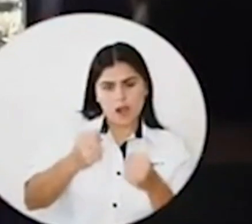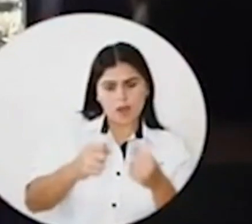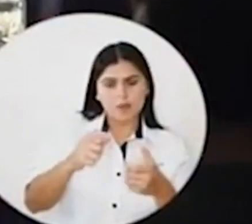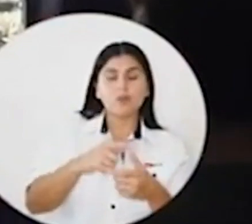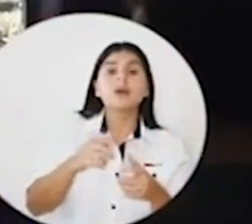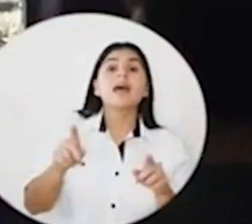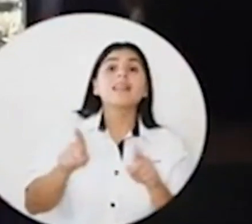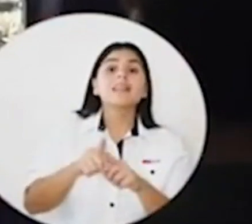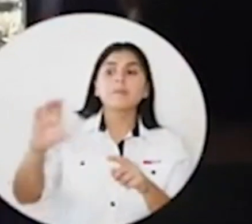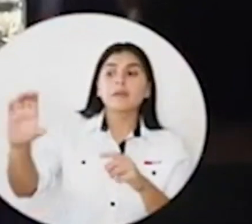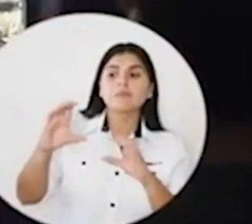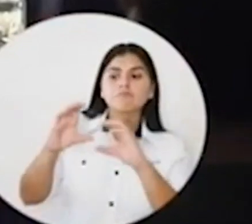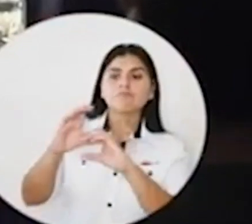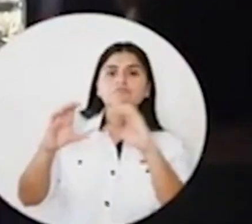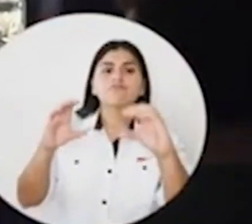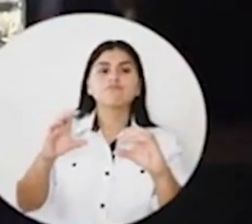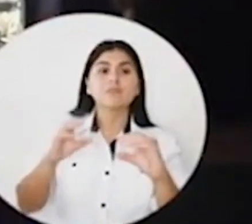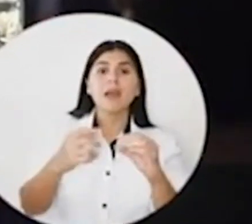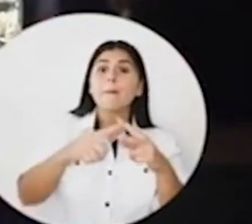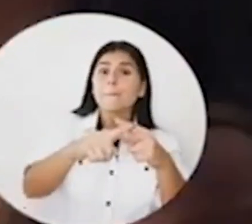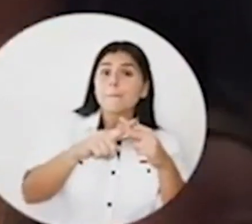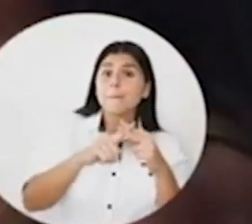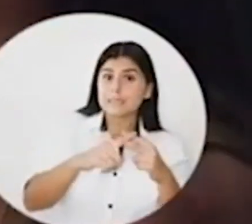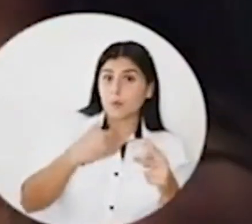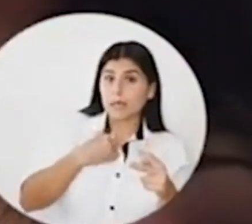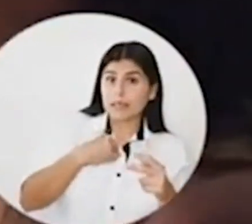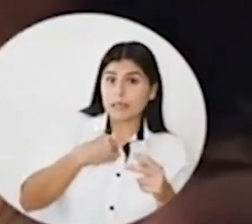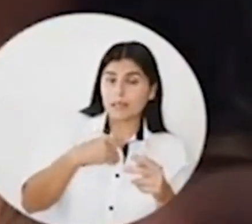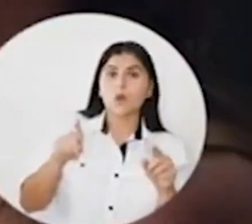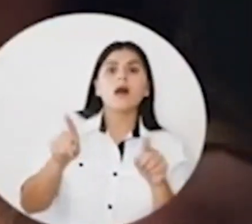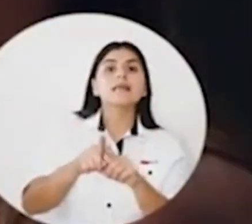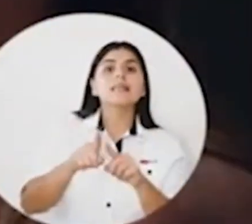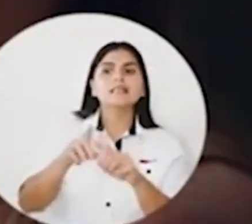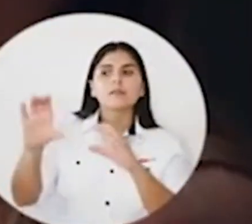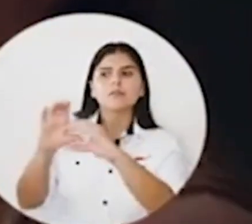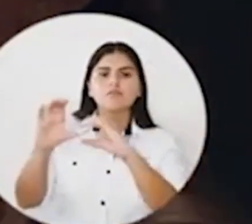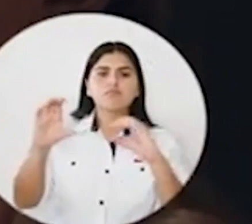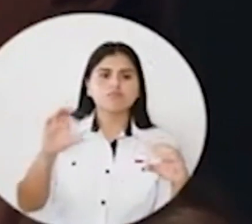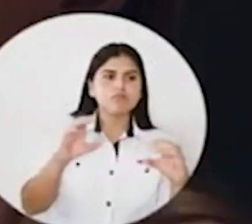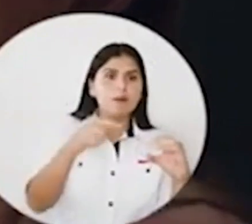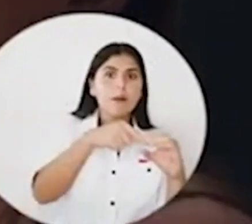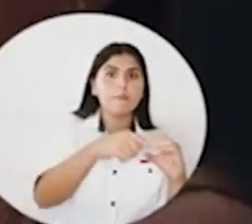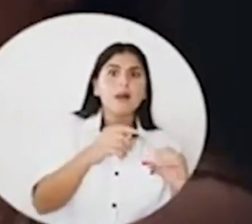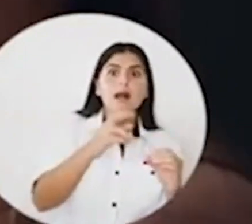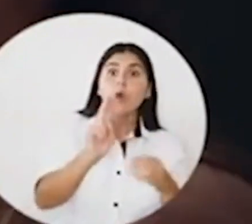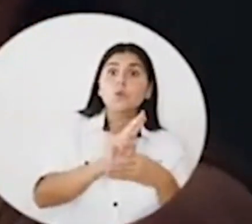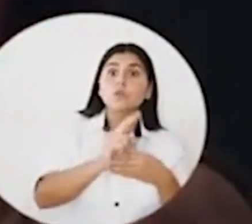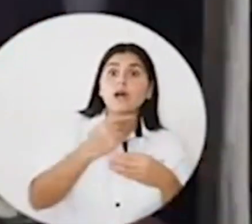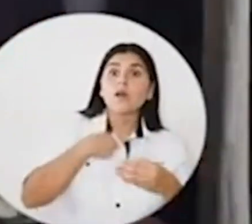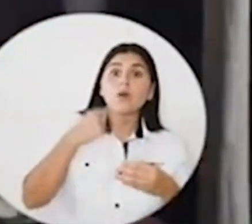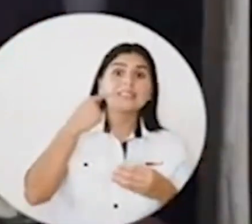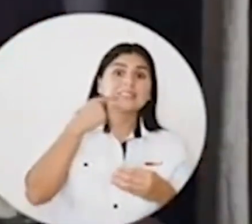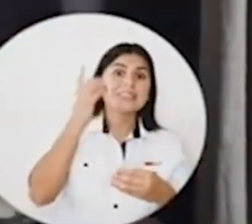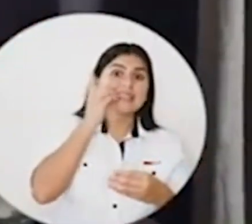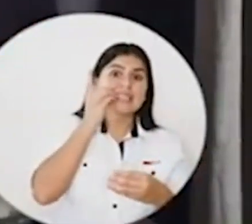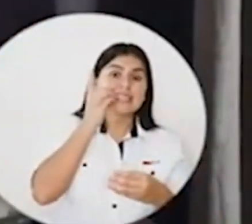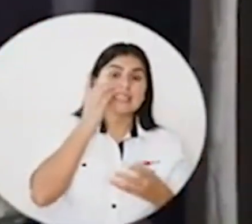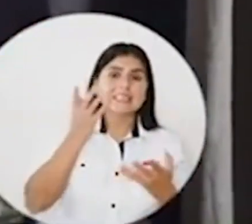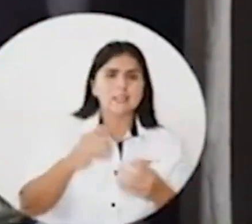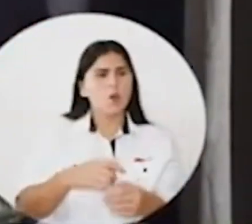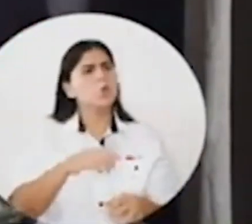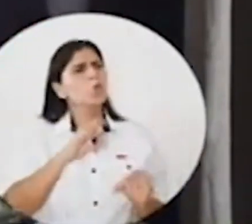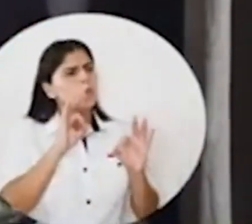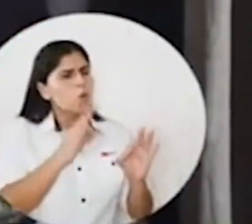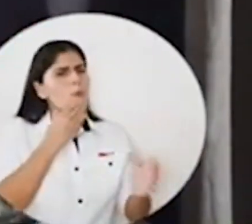También quiero abonar una parte a la deuda que tengo y me gustaría ahorrar un poquito para el tratamiento dental. Ah, muy